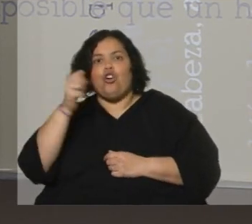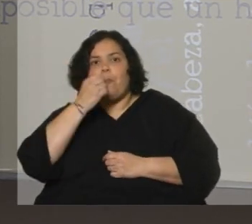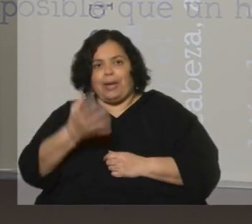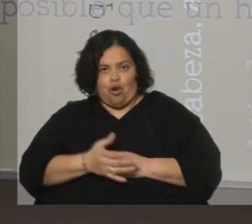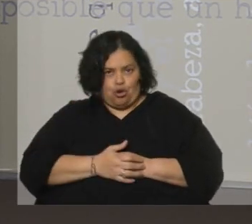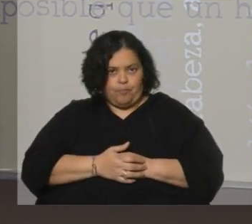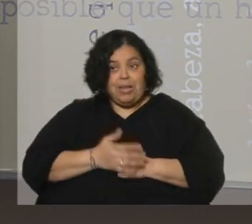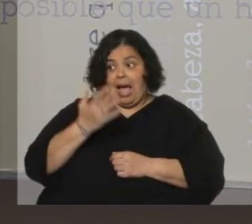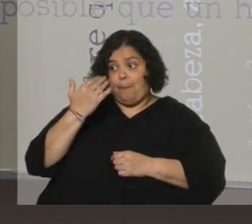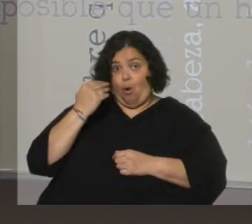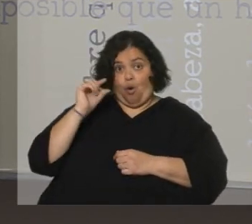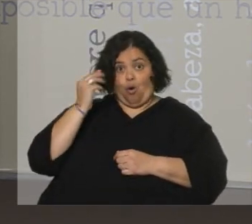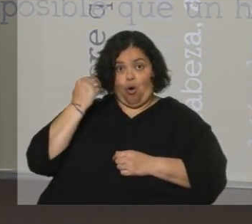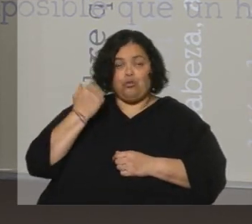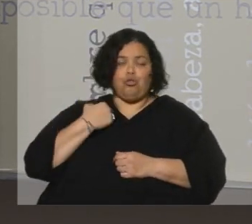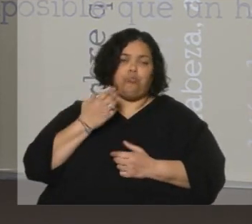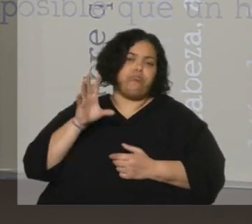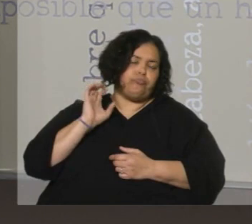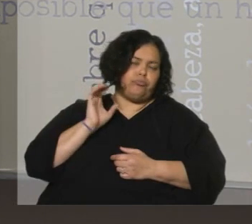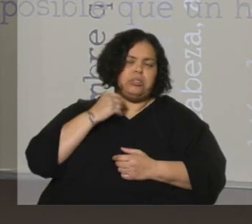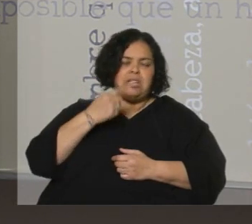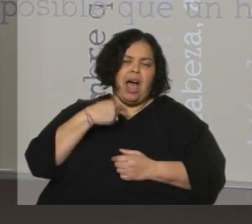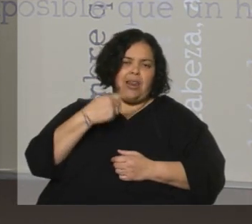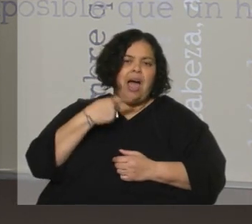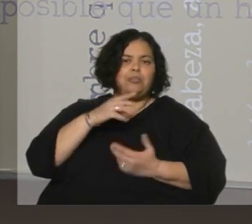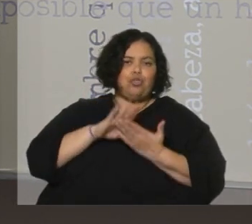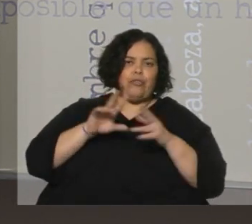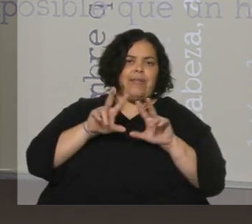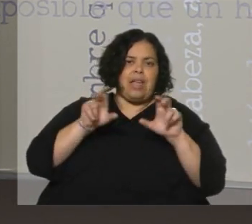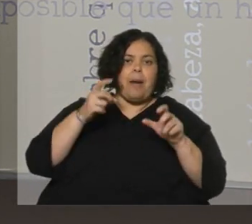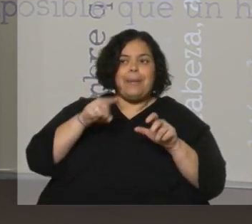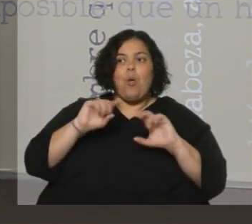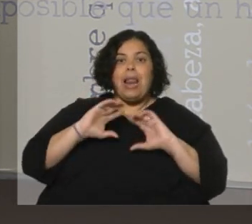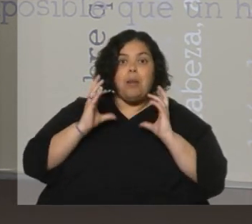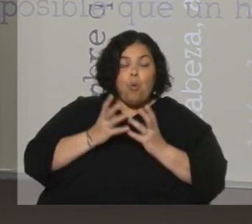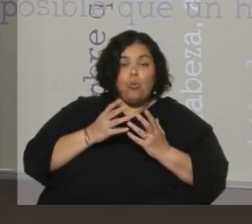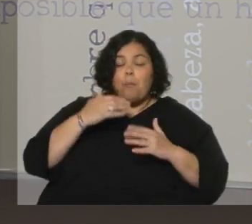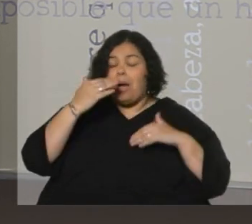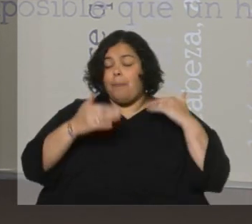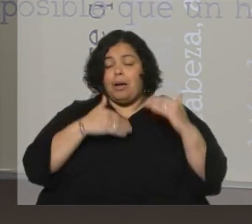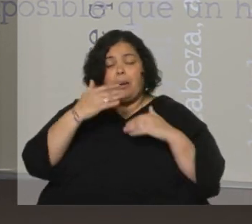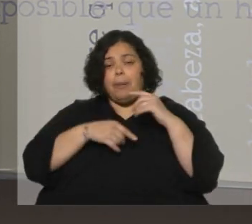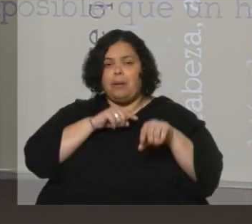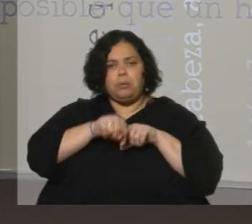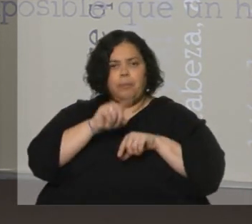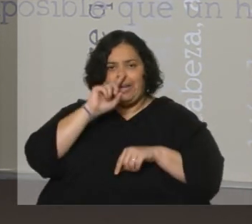poco escuchando una charla sobre sobre este tema el mundo va caminando a una velocidad realmente que que que es sorprendente la cantidad de acuerdos que se han logrado en los